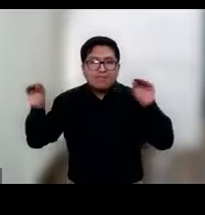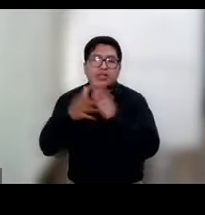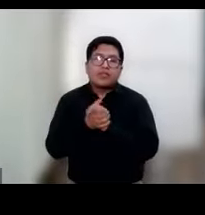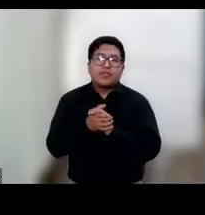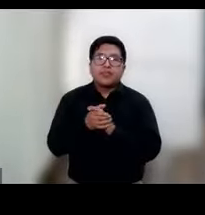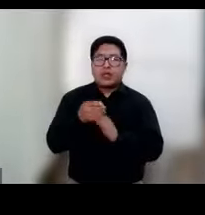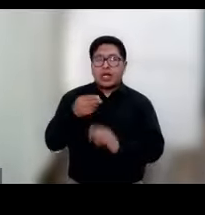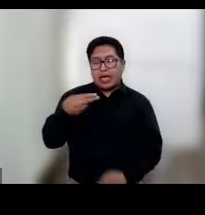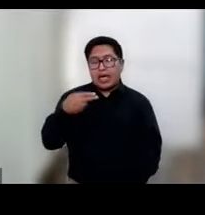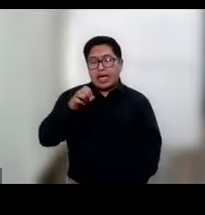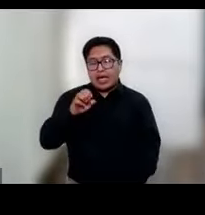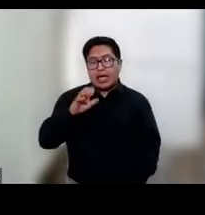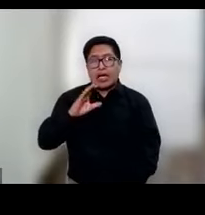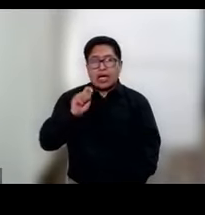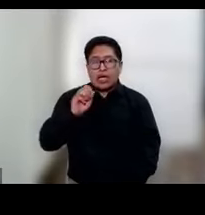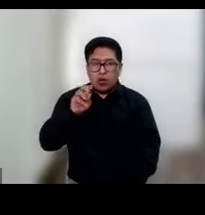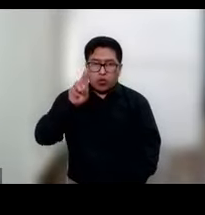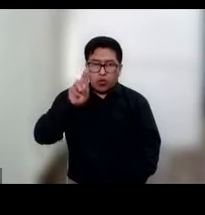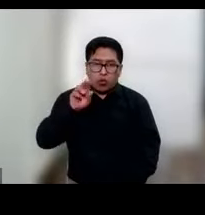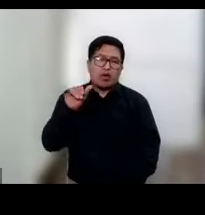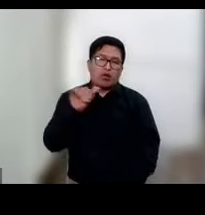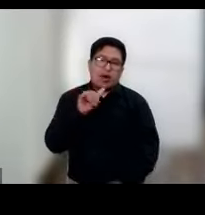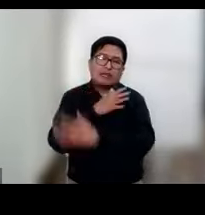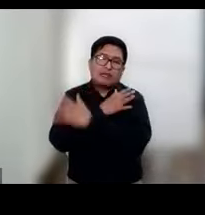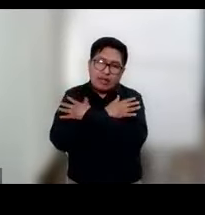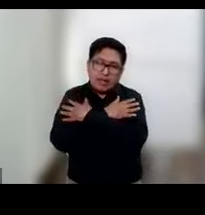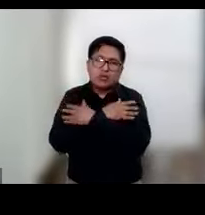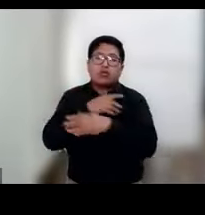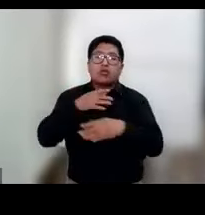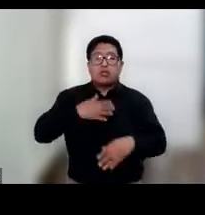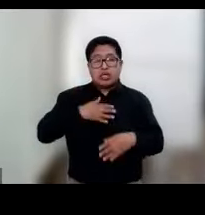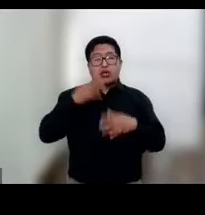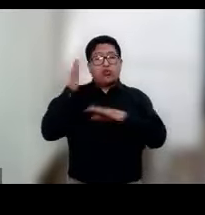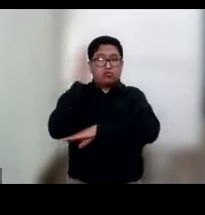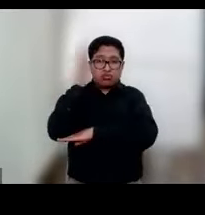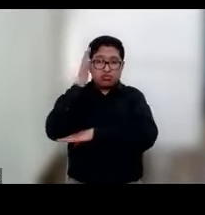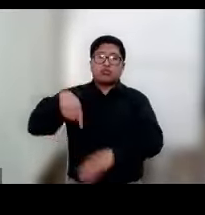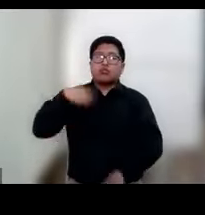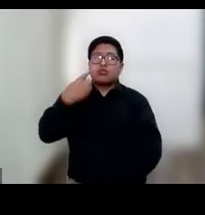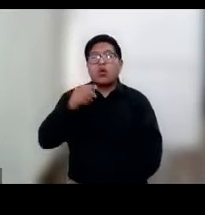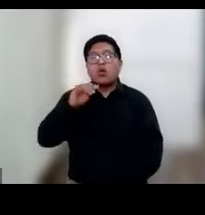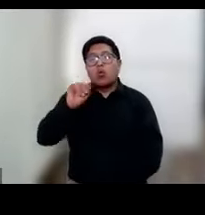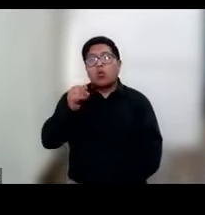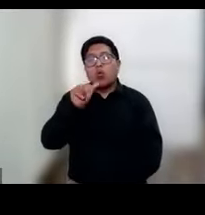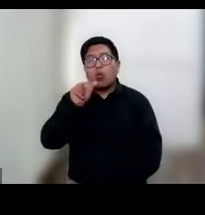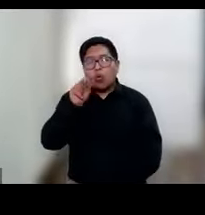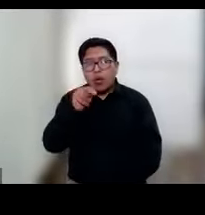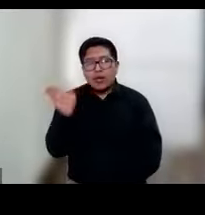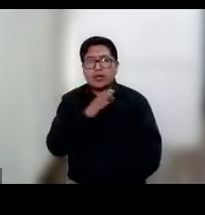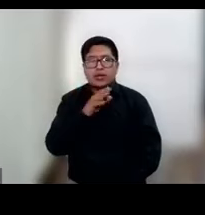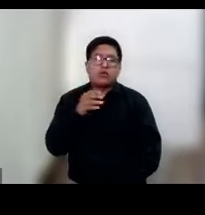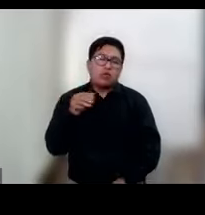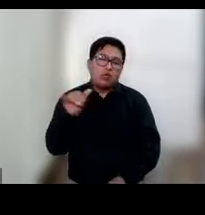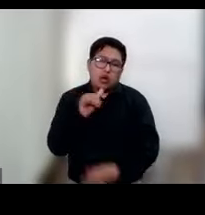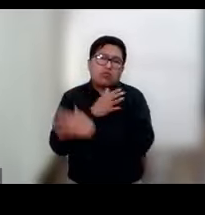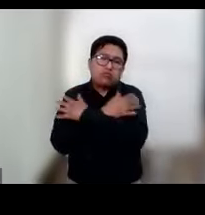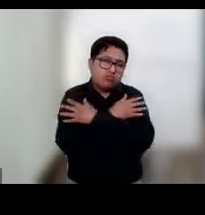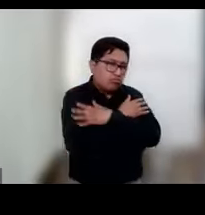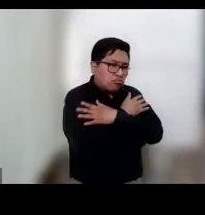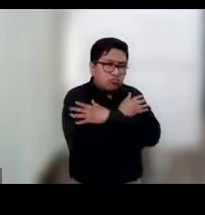héctor y ya que va a venir luego de mí también juan martín un saludo para ustedes no nos conocemos